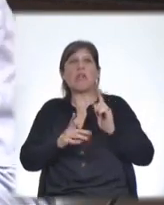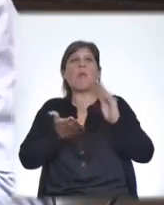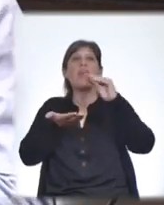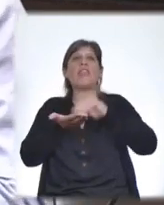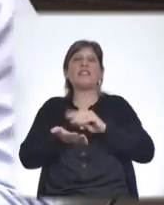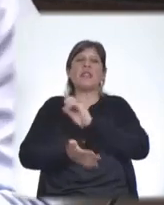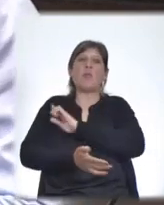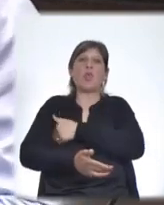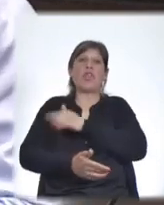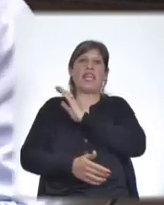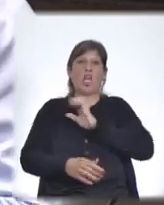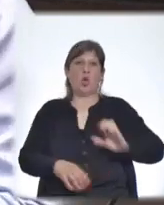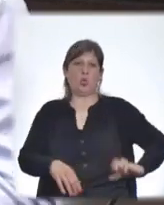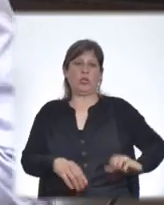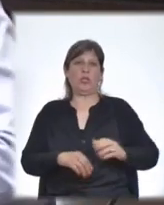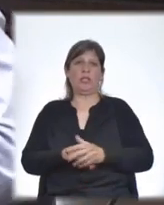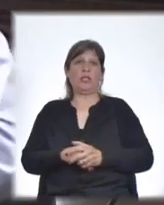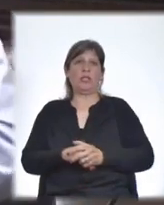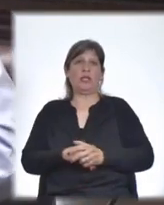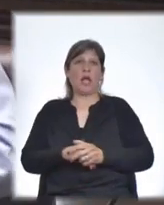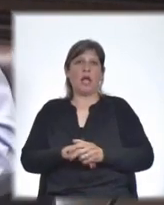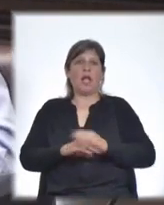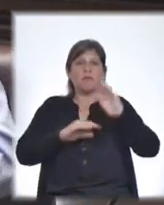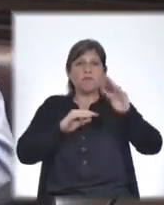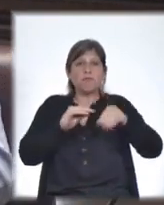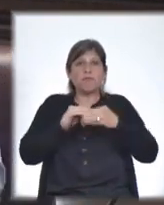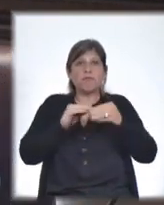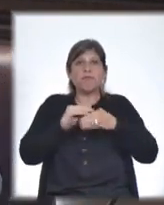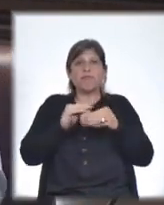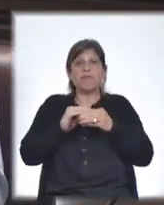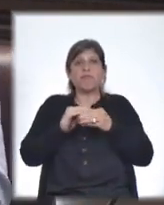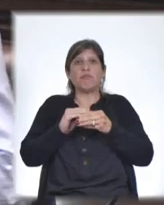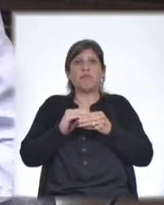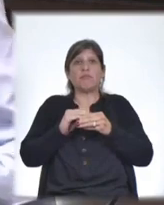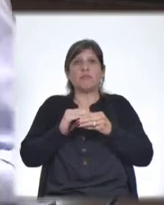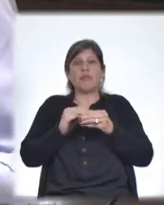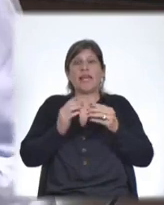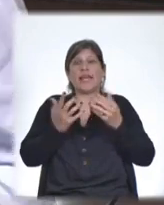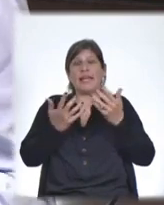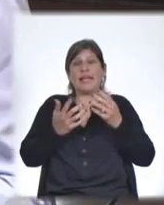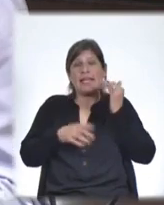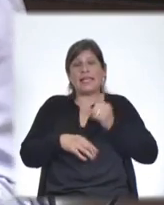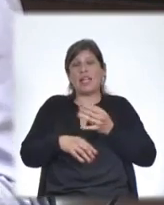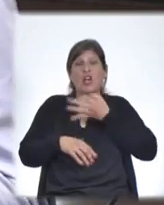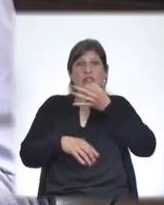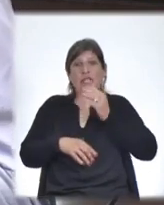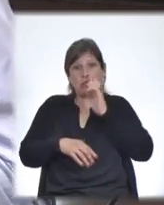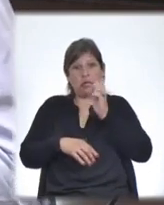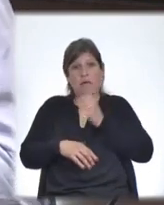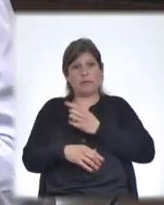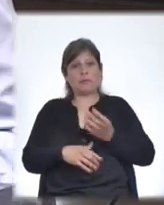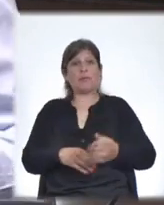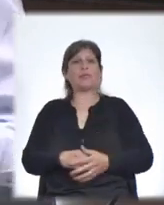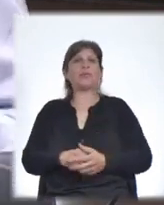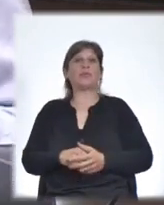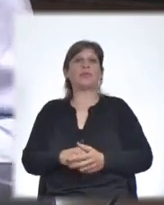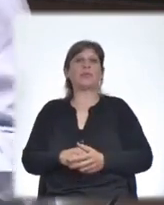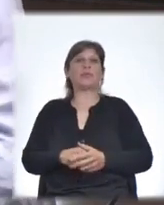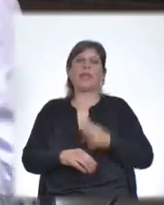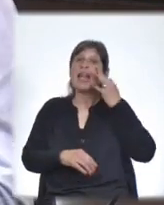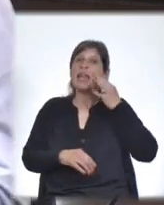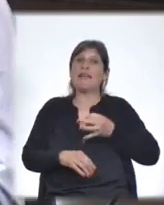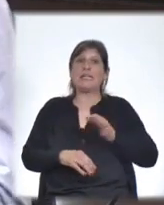Ejecutivo. Señor presidente, se han incorporado otras que yo tengo que hacer referencia medio rápido, que la